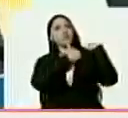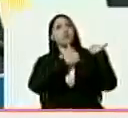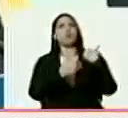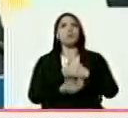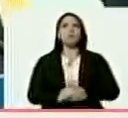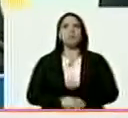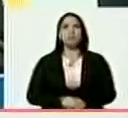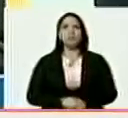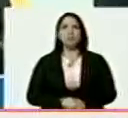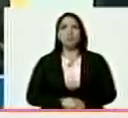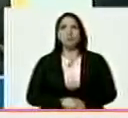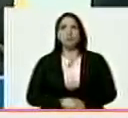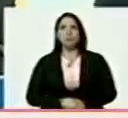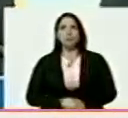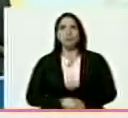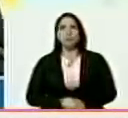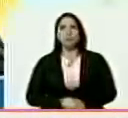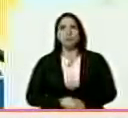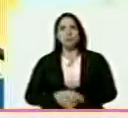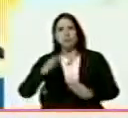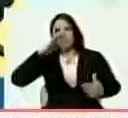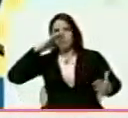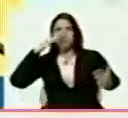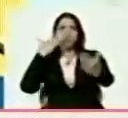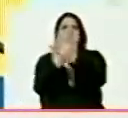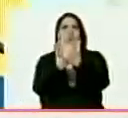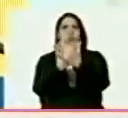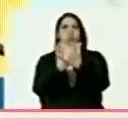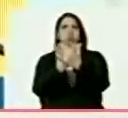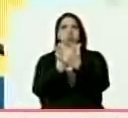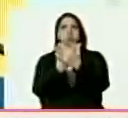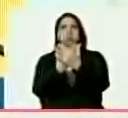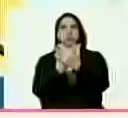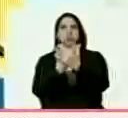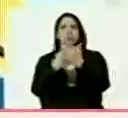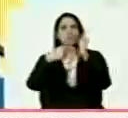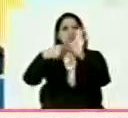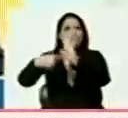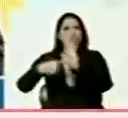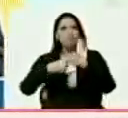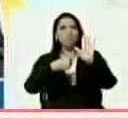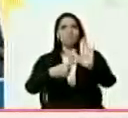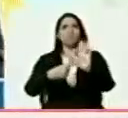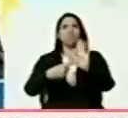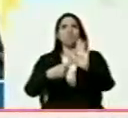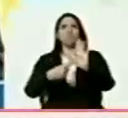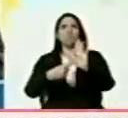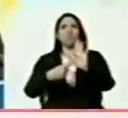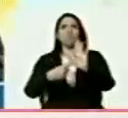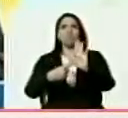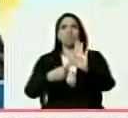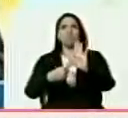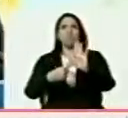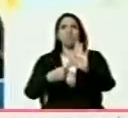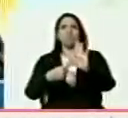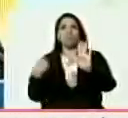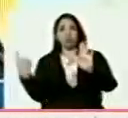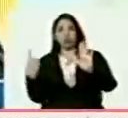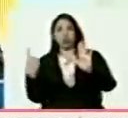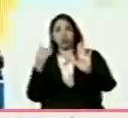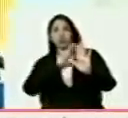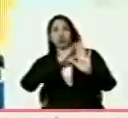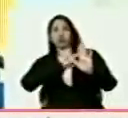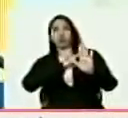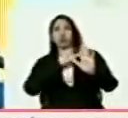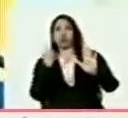responsabilidad de enfrentar y de derrotar la hegemonía unipolar de los